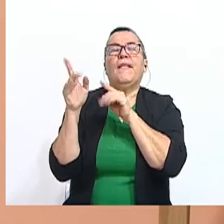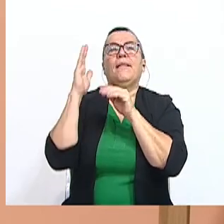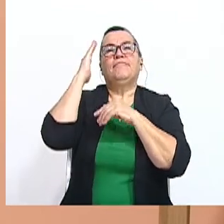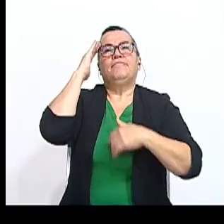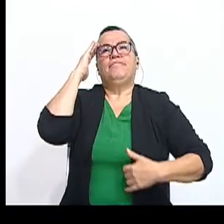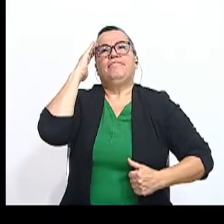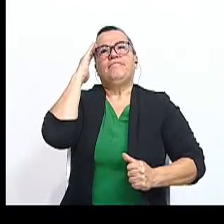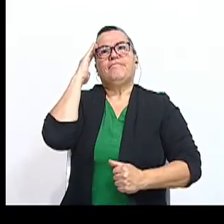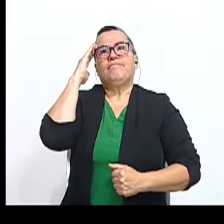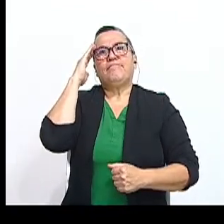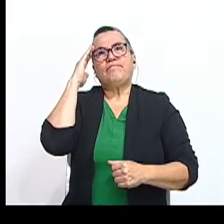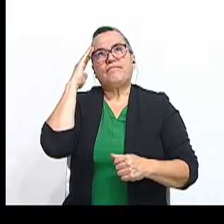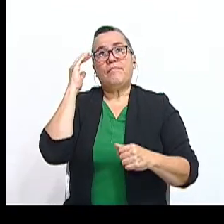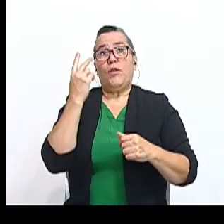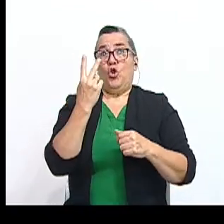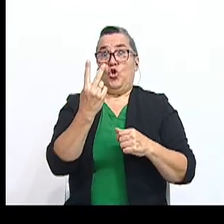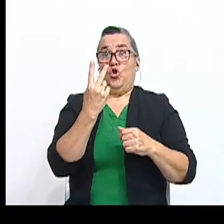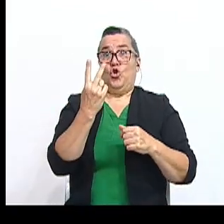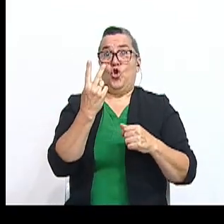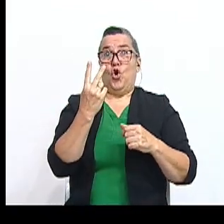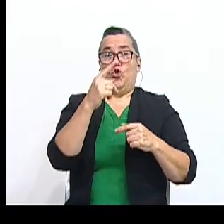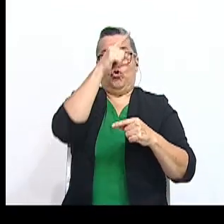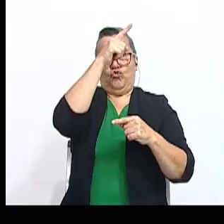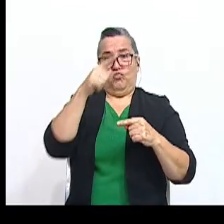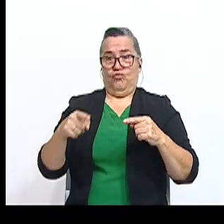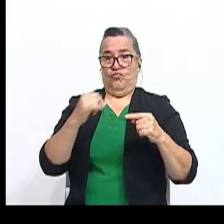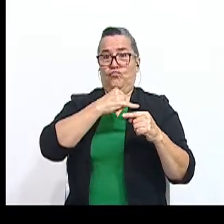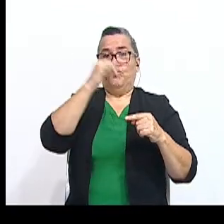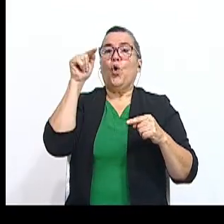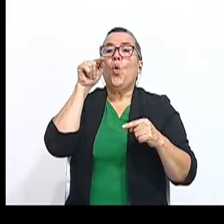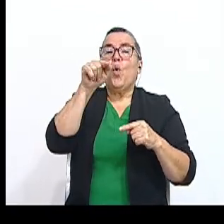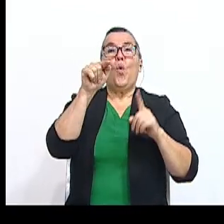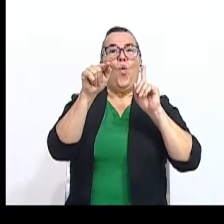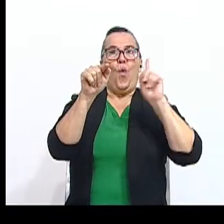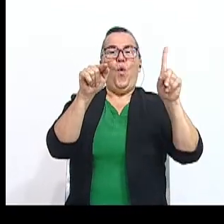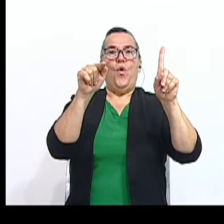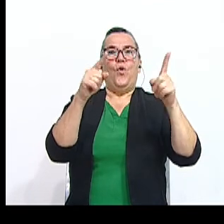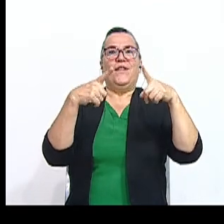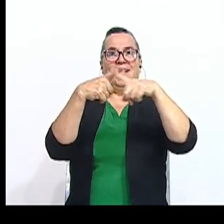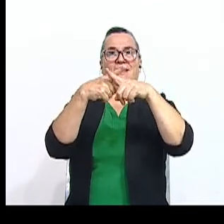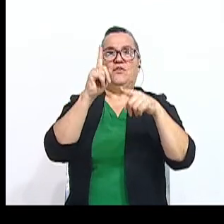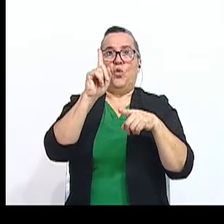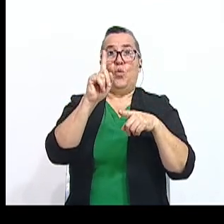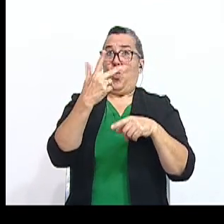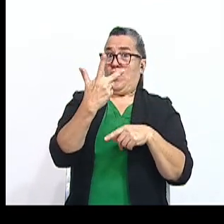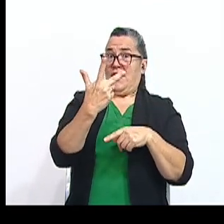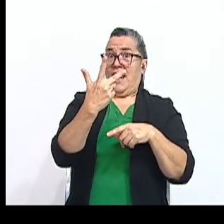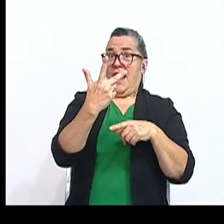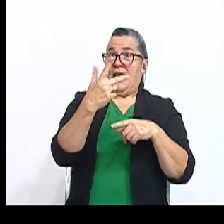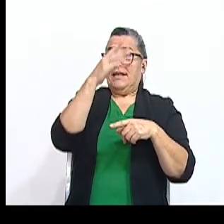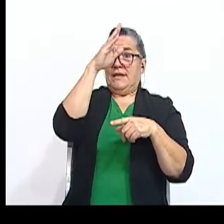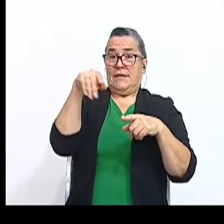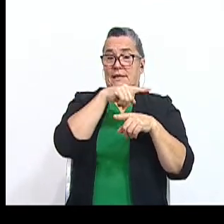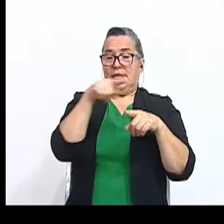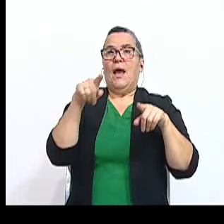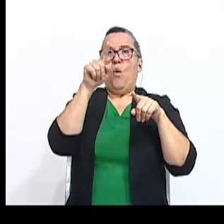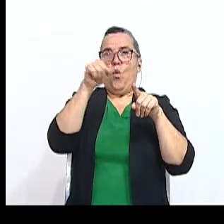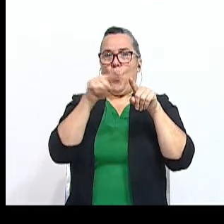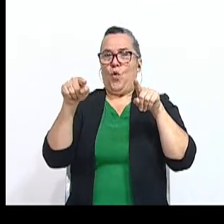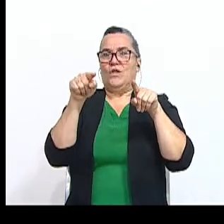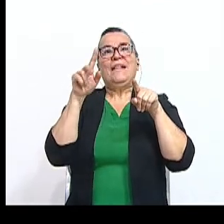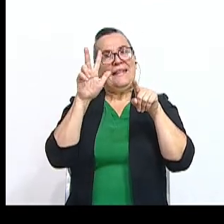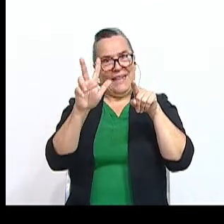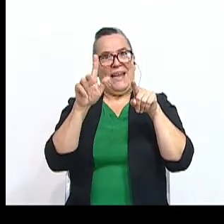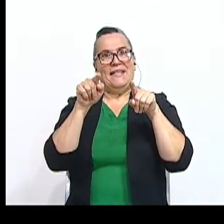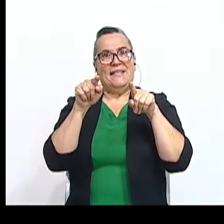sé. 2 rectas pueden tener un punto de intersección. 3 rectas pueden tener 3 puntos de